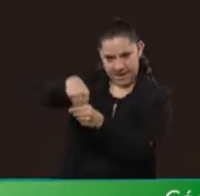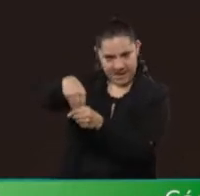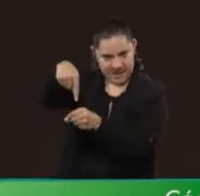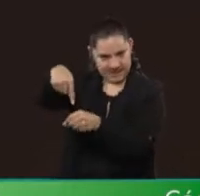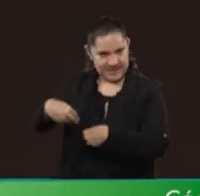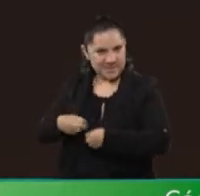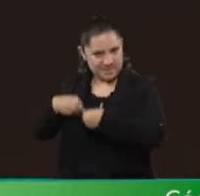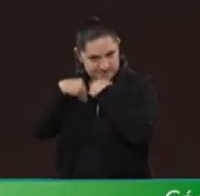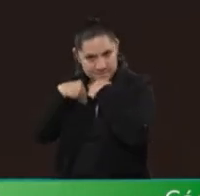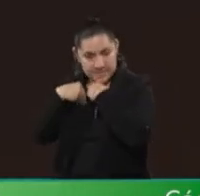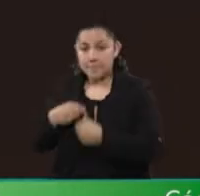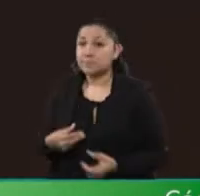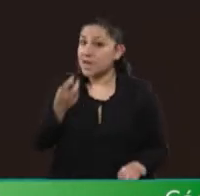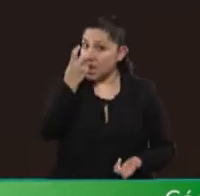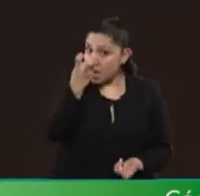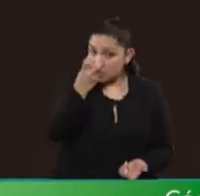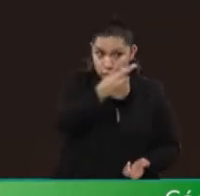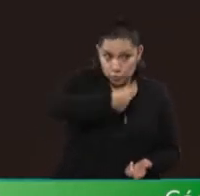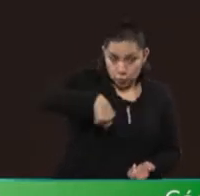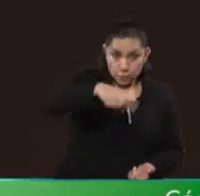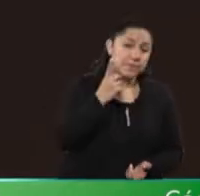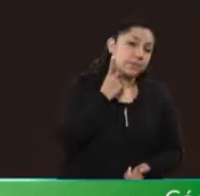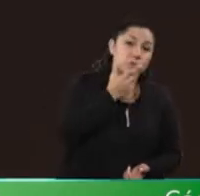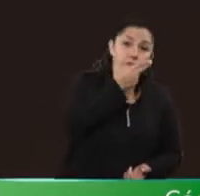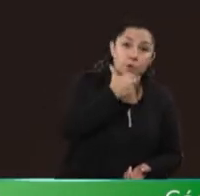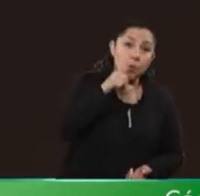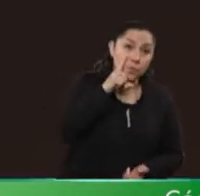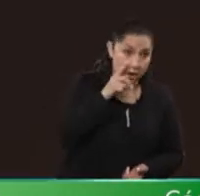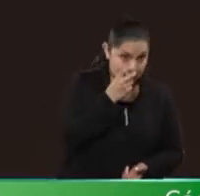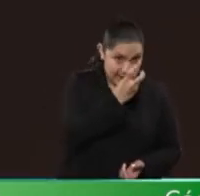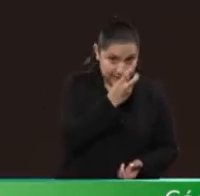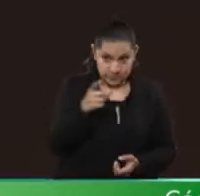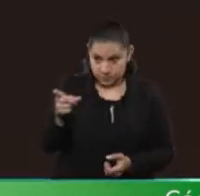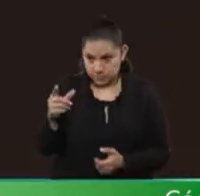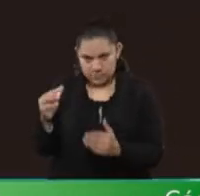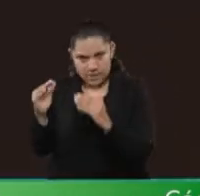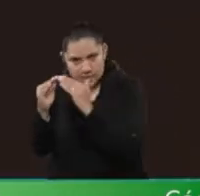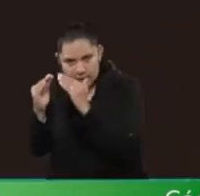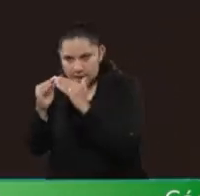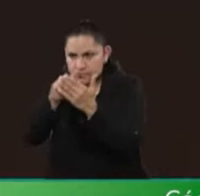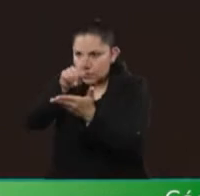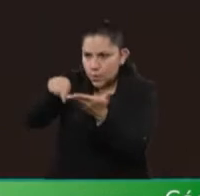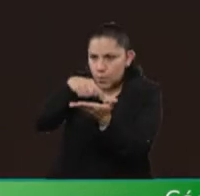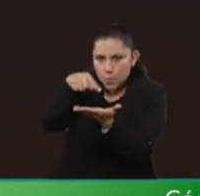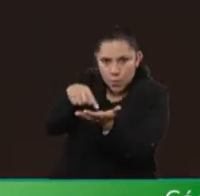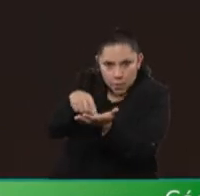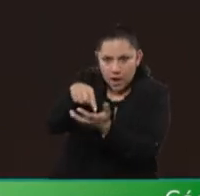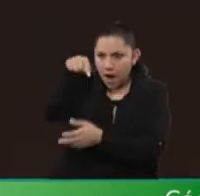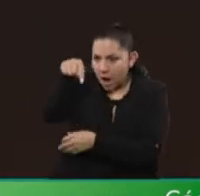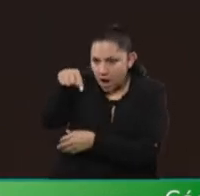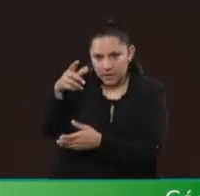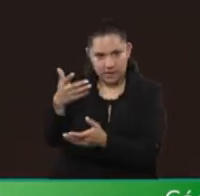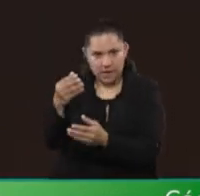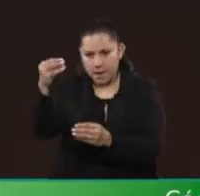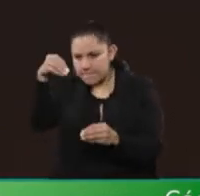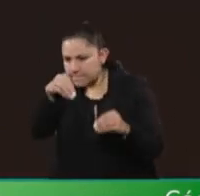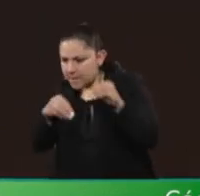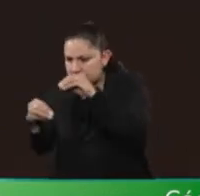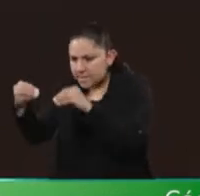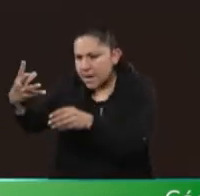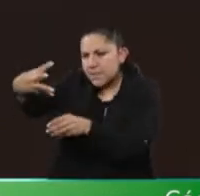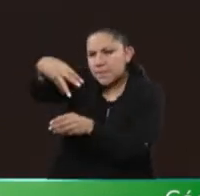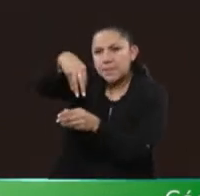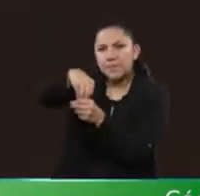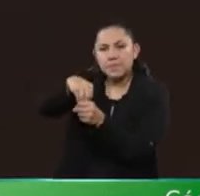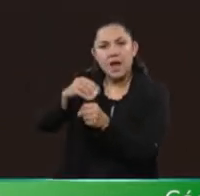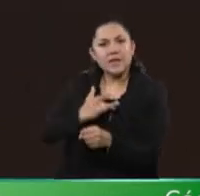construye una vivienda serán los cimientos que darán soporte al acceso más anhelado y deseado por todos los seres humanos que sueñan con tener una